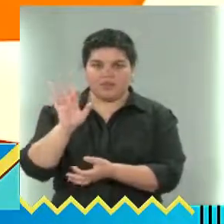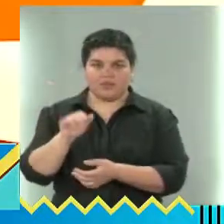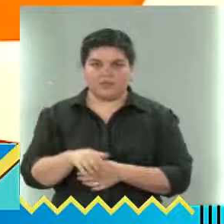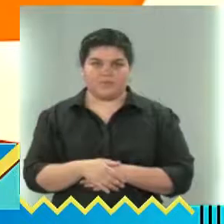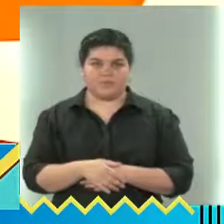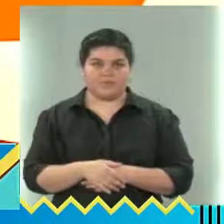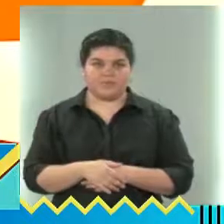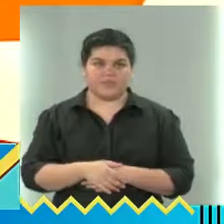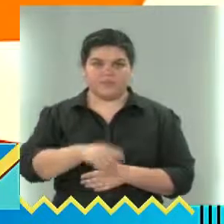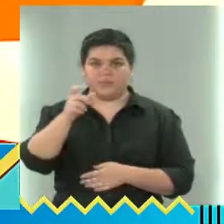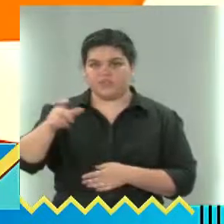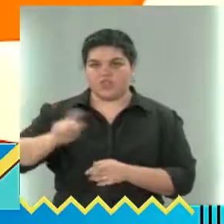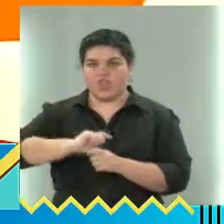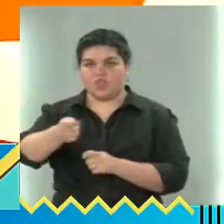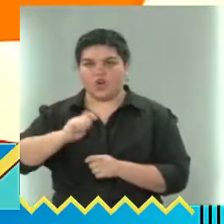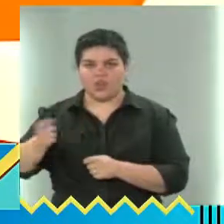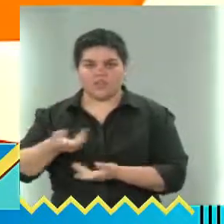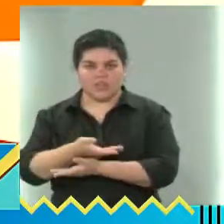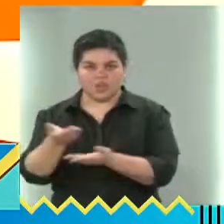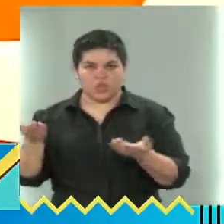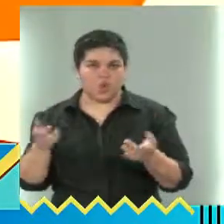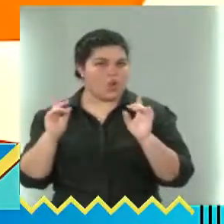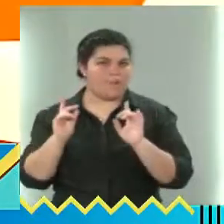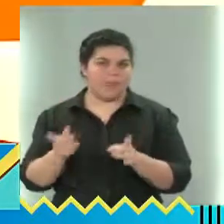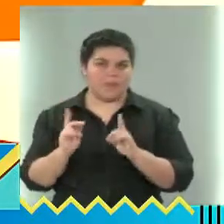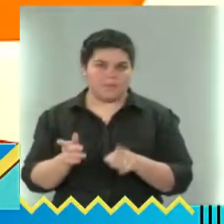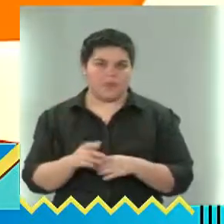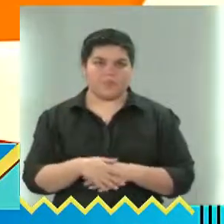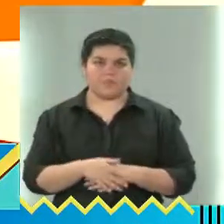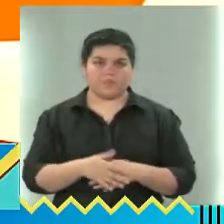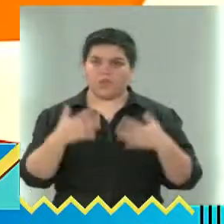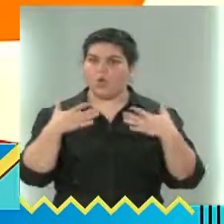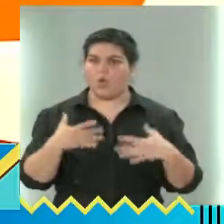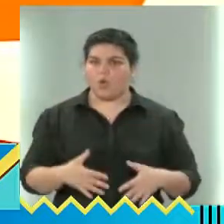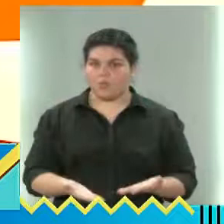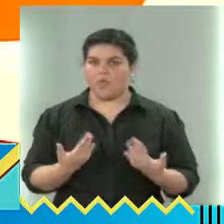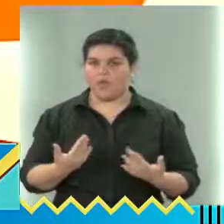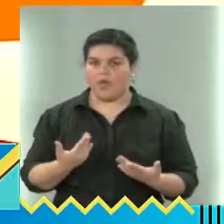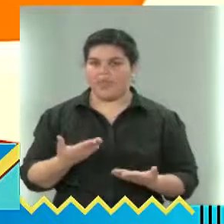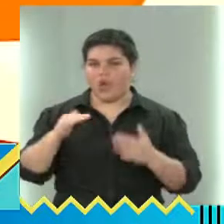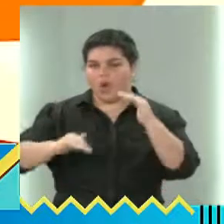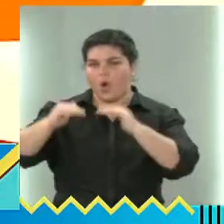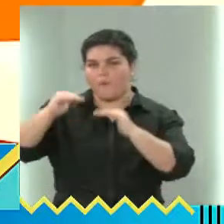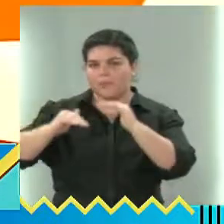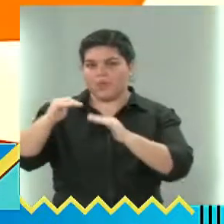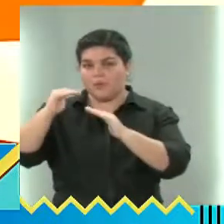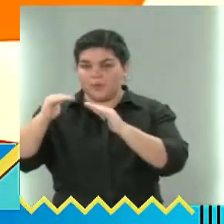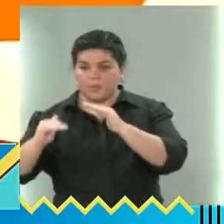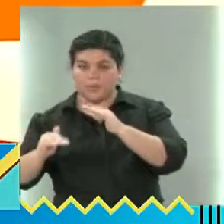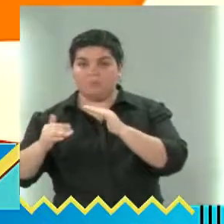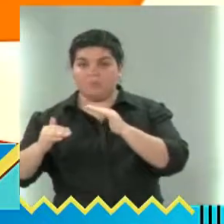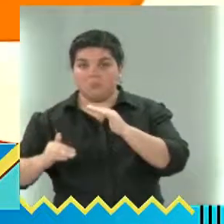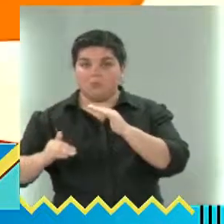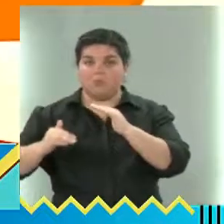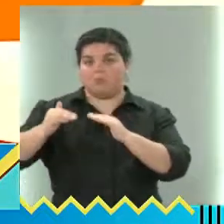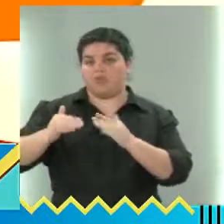todos los donantes la misma cantidad de sangre y el organismo está preparado para compensar esa pérdida de volumen. Así que por eso